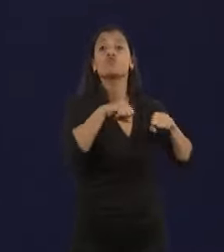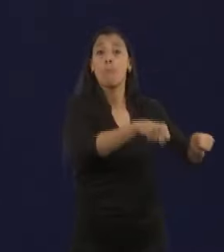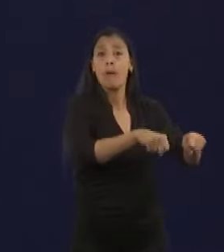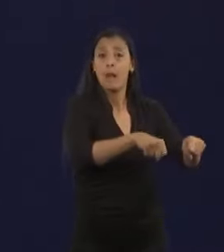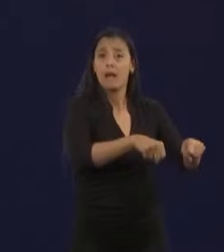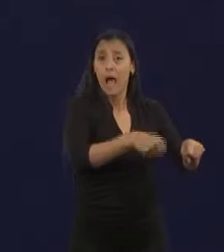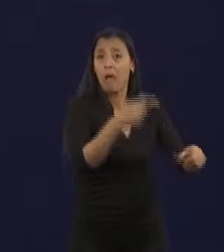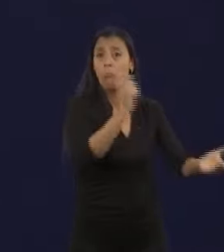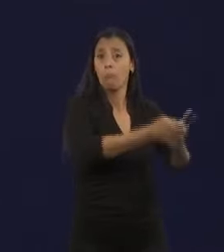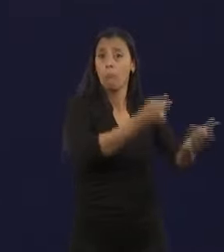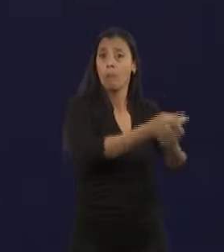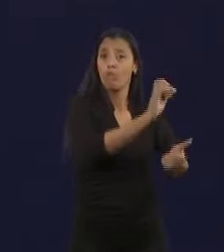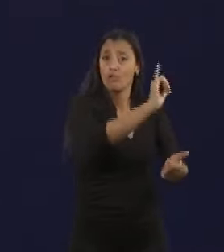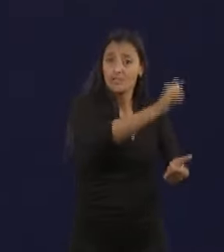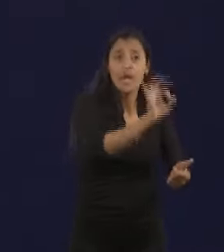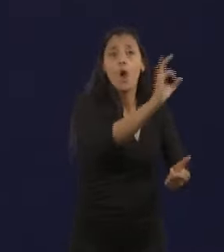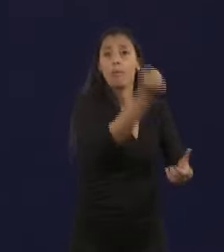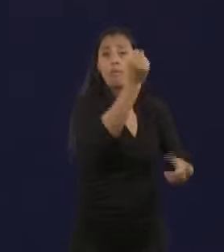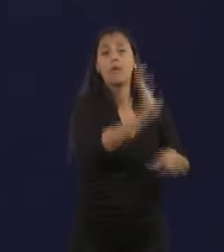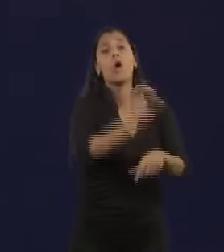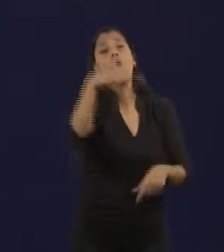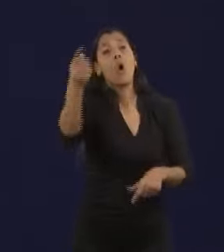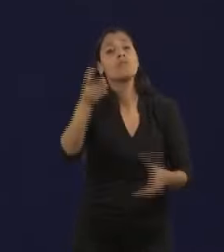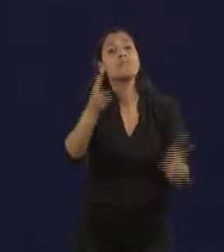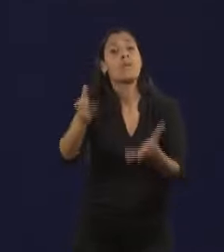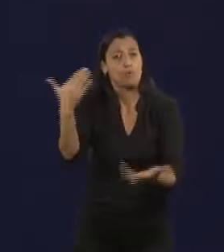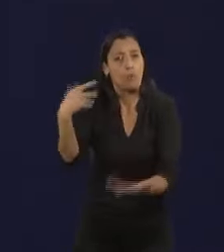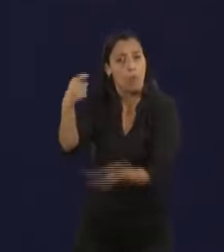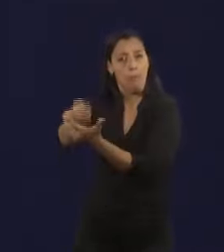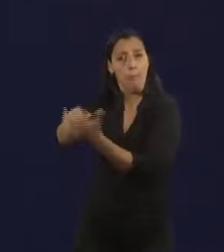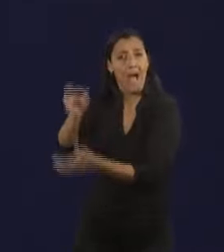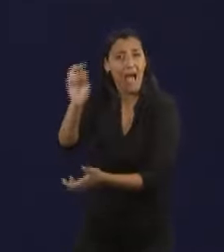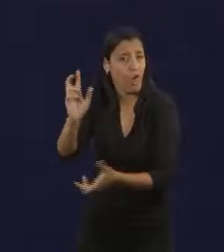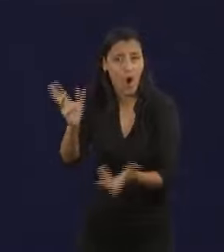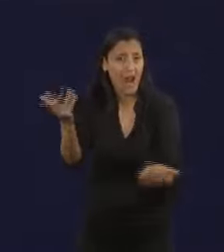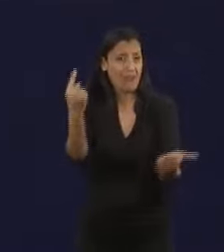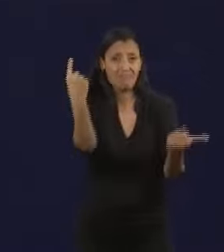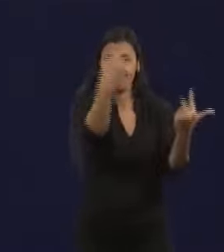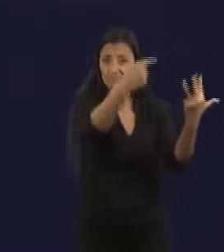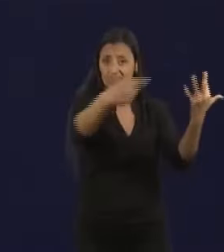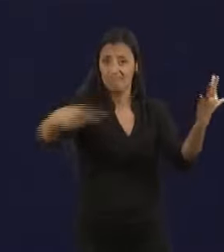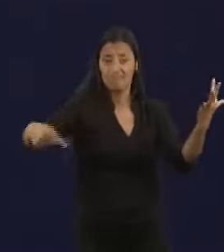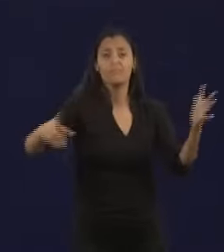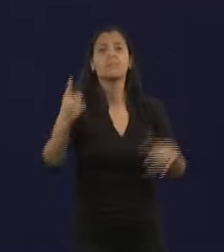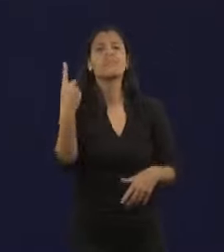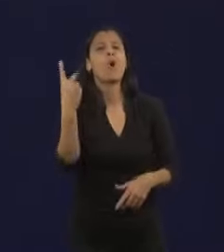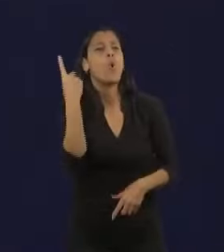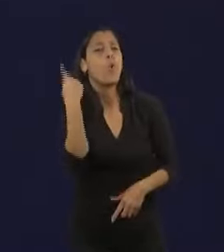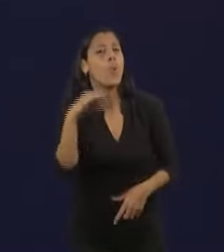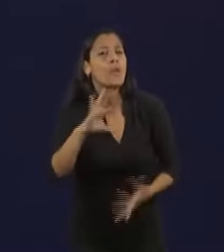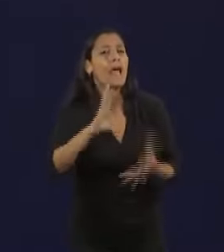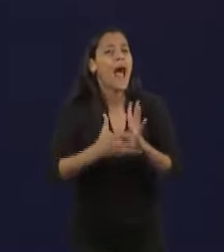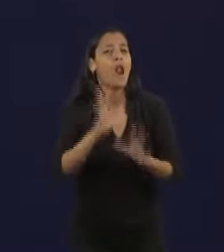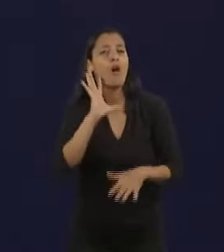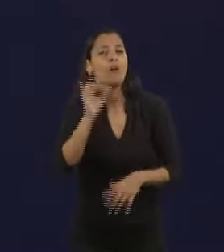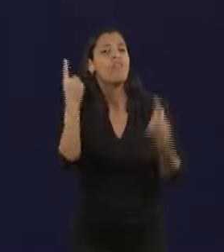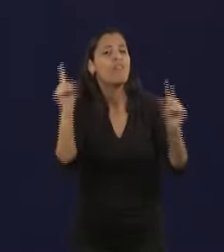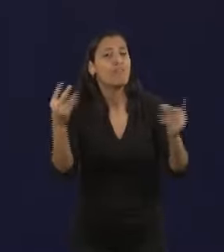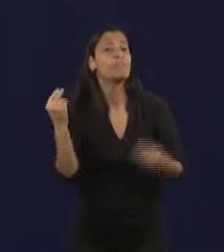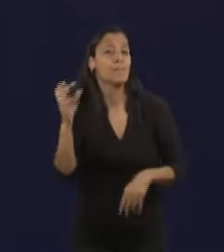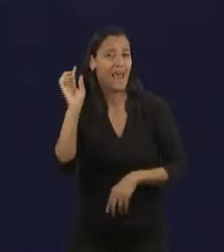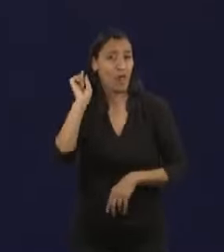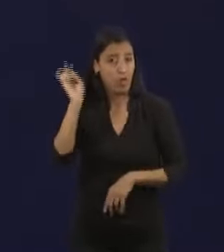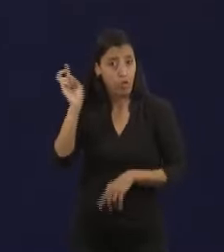un un un bien que te puedes comprar o un servicio que puedes pagar la única diferencia es que el el en tal caso el dólar es